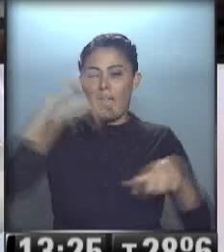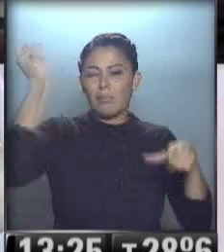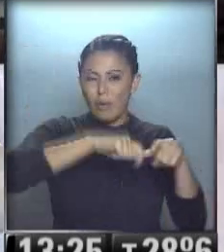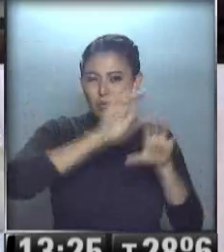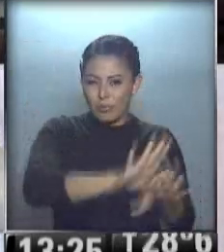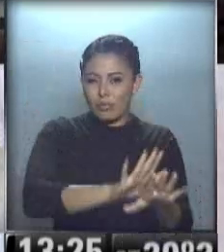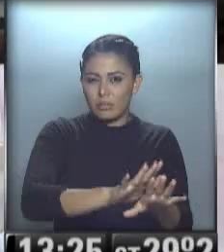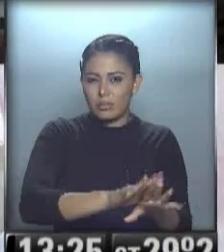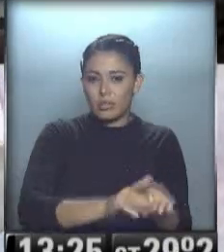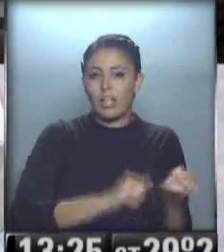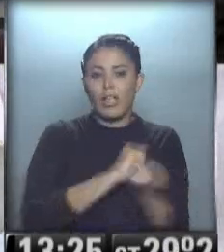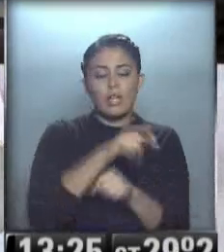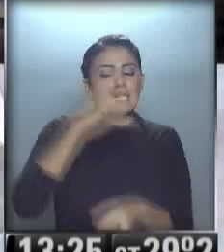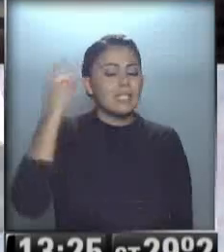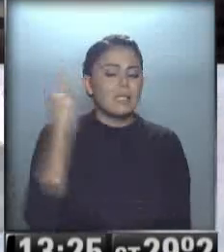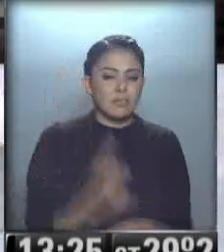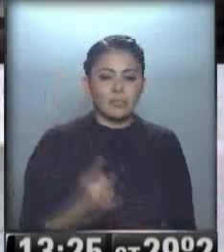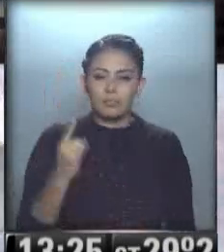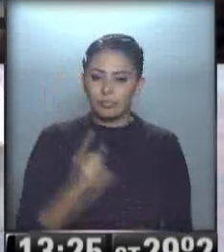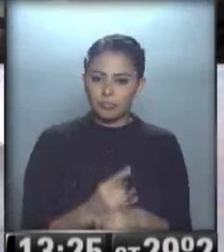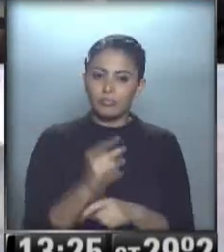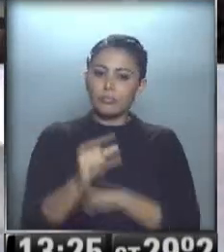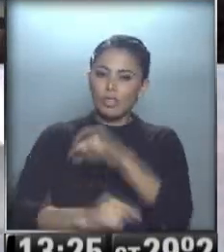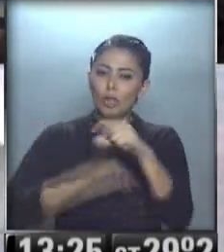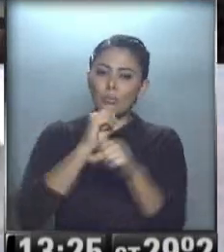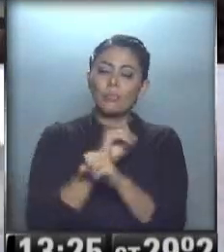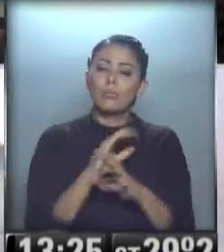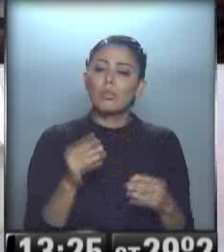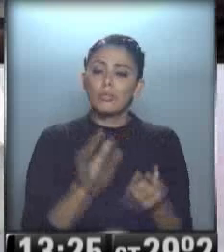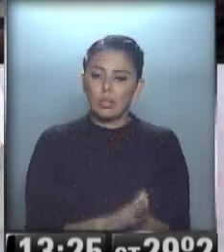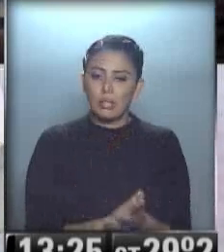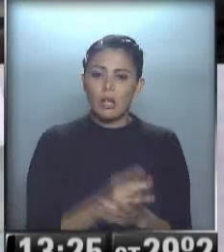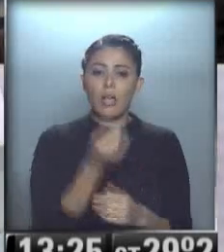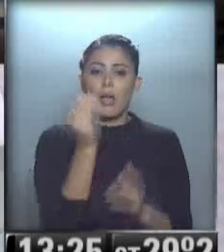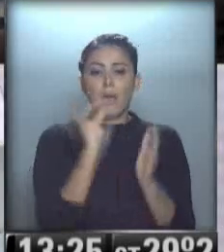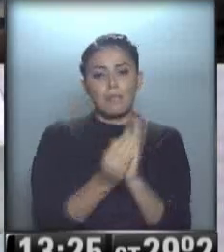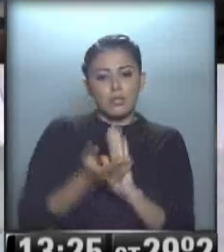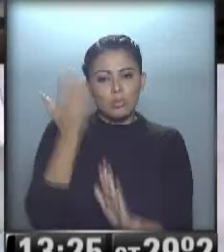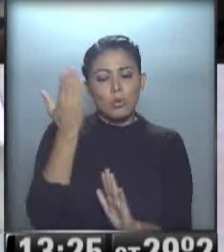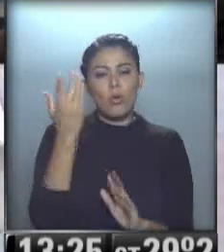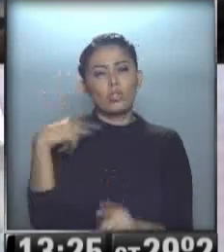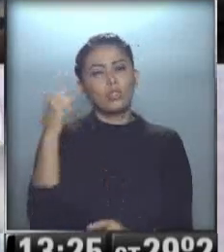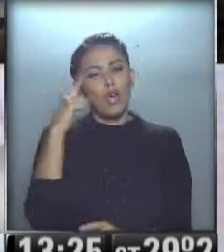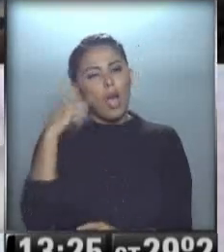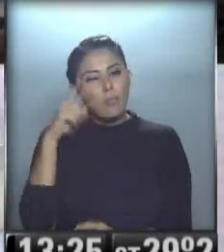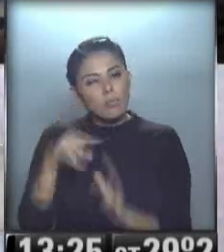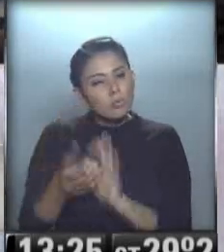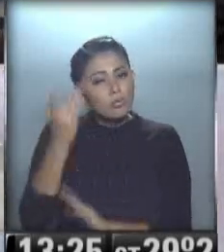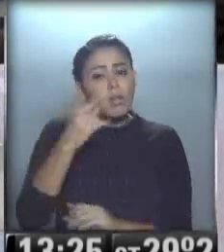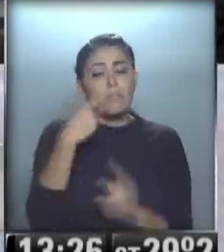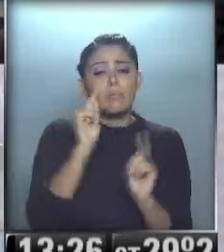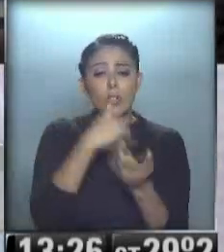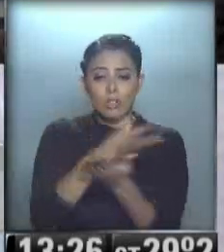tienen un desgaste permanente y continuo tiene que ver con los precios con la especulación con esos sectores que